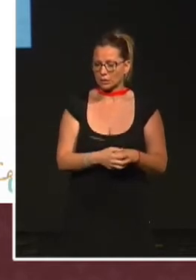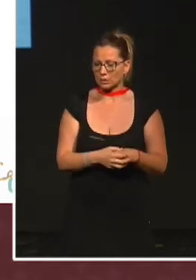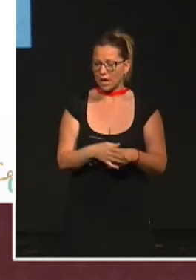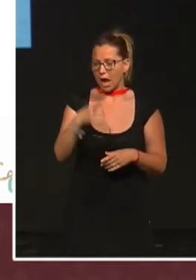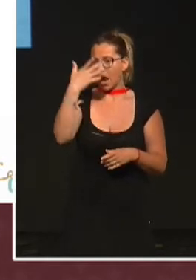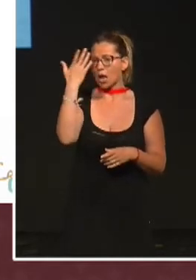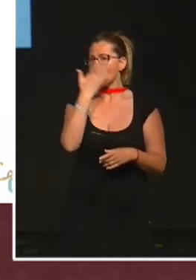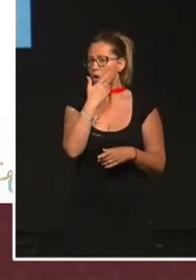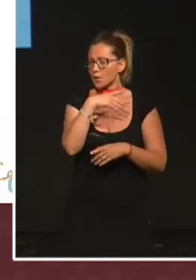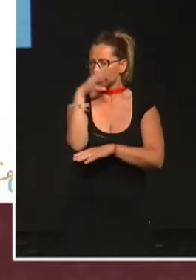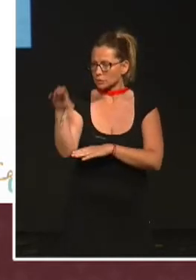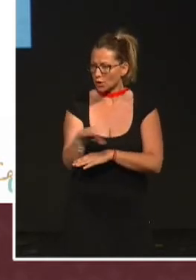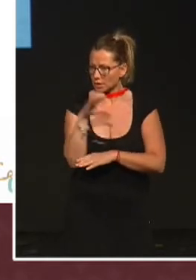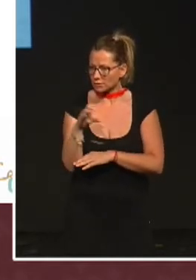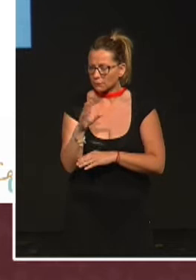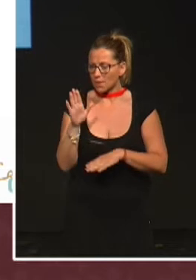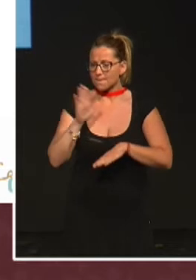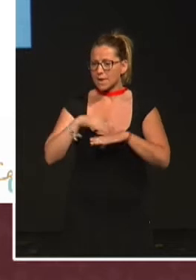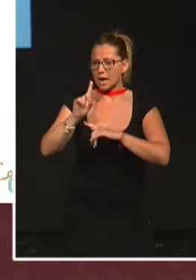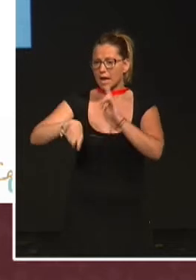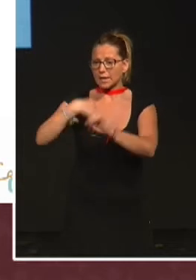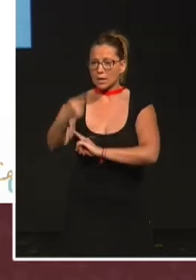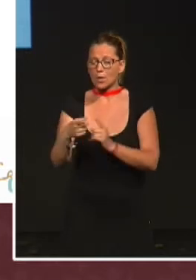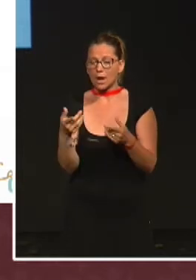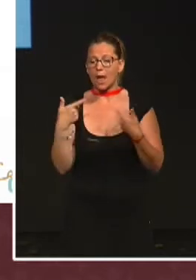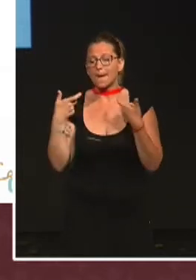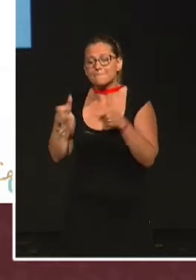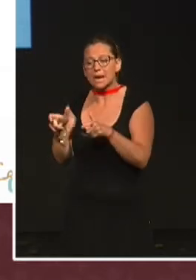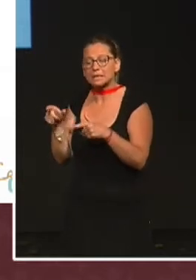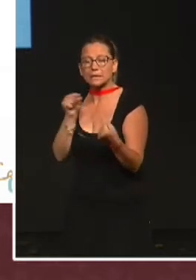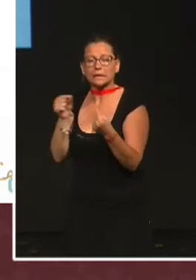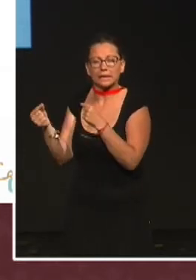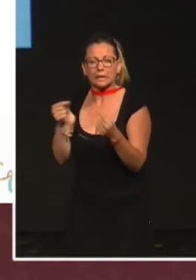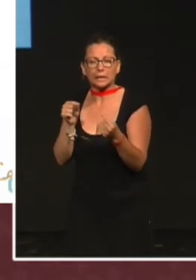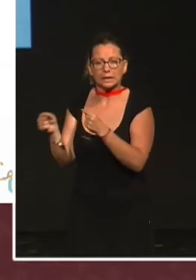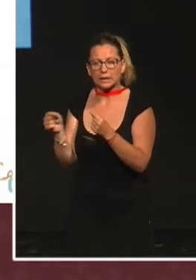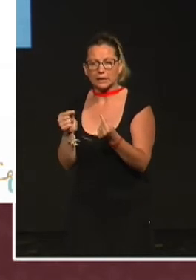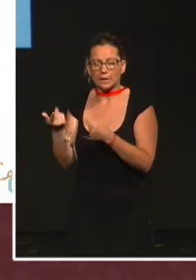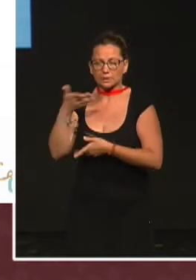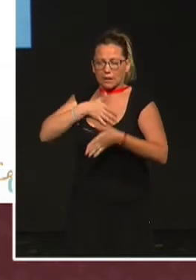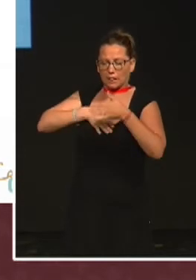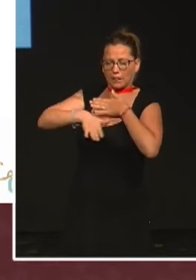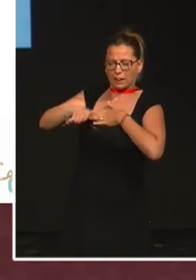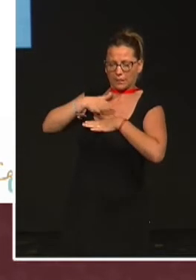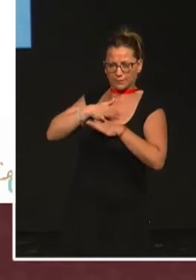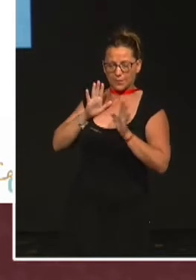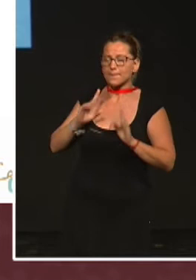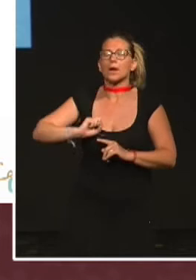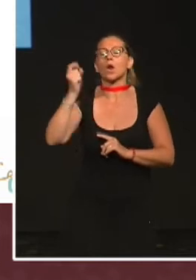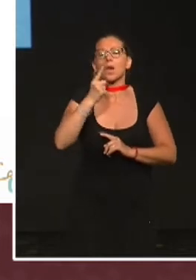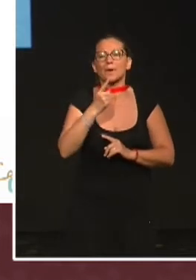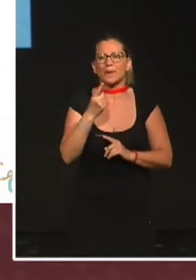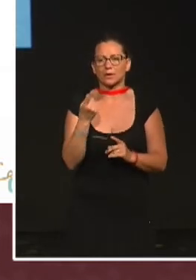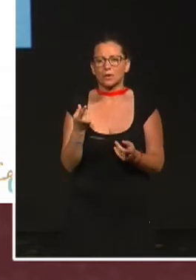conocimiento científico para que luego la parte del debate la llevéis en vuestra mochila. Pero lo primero de todo, ¿qué